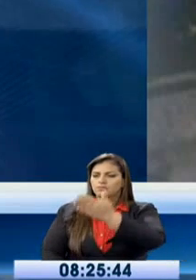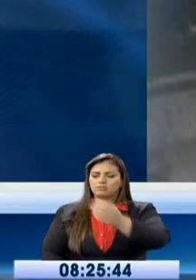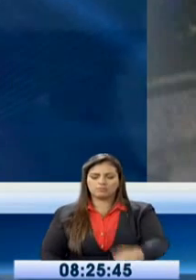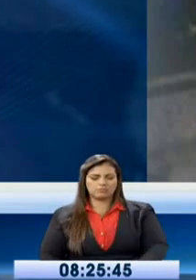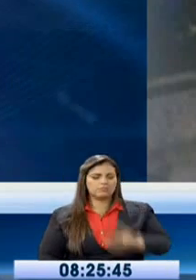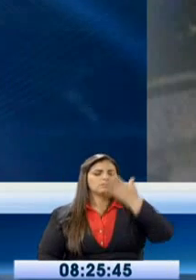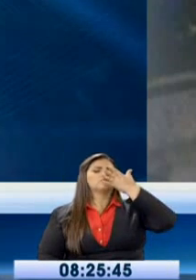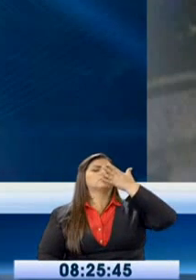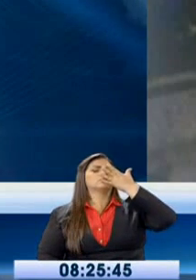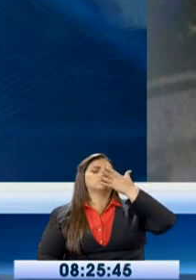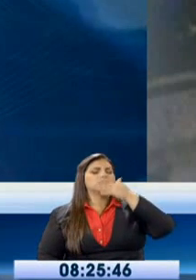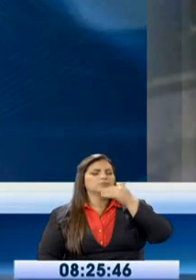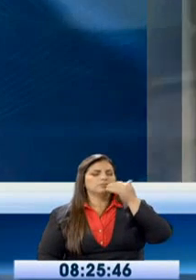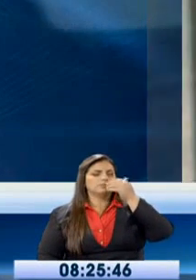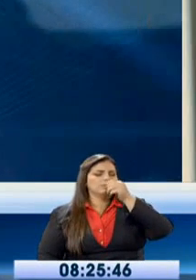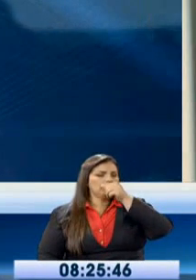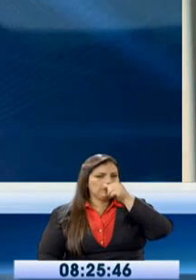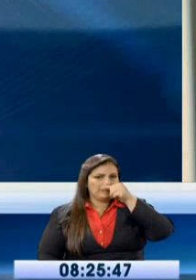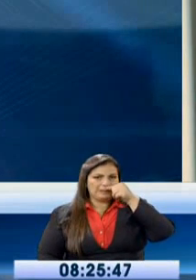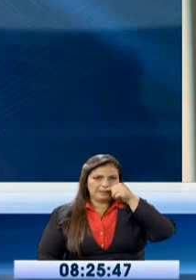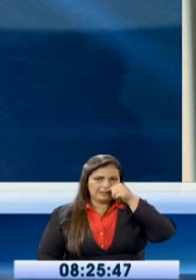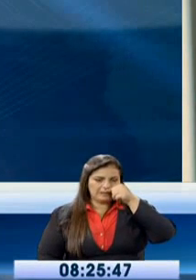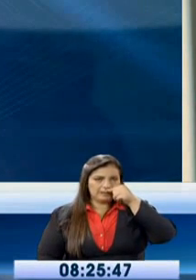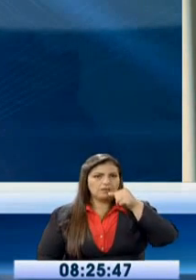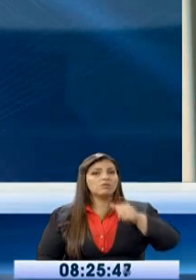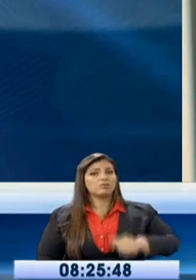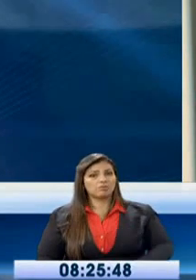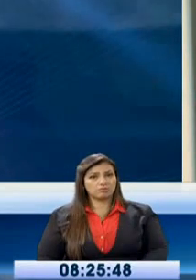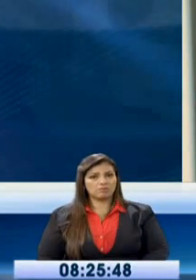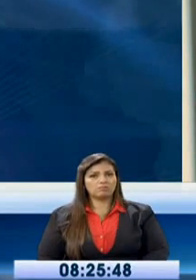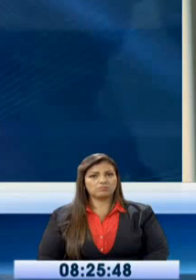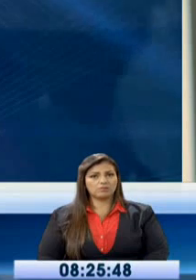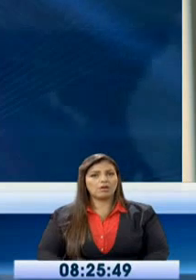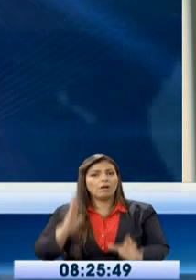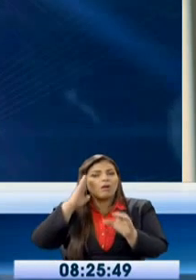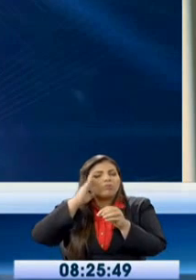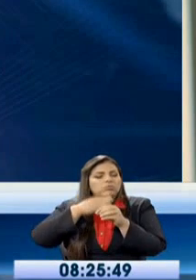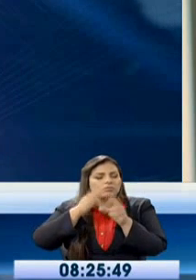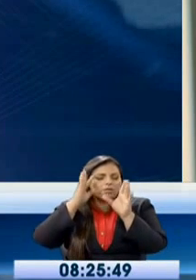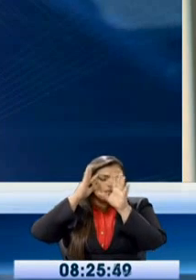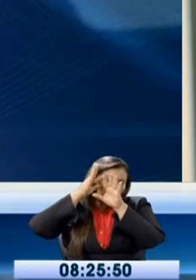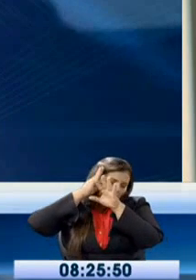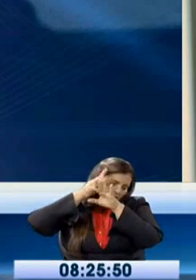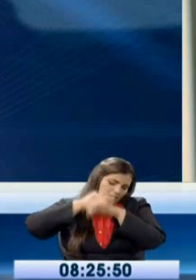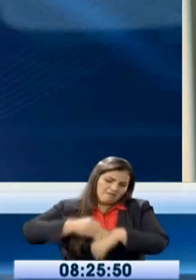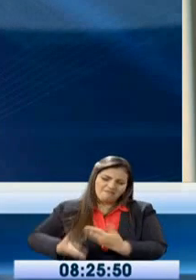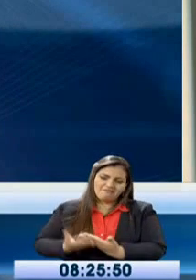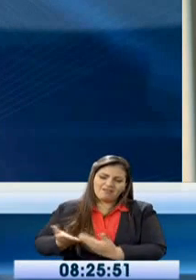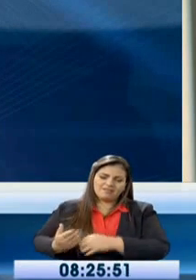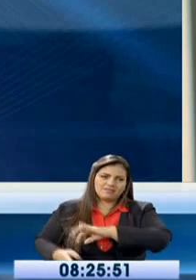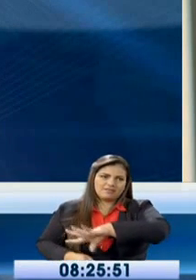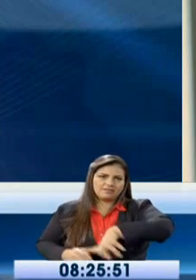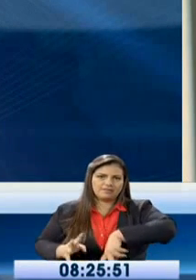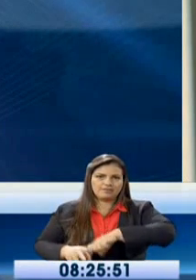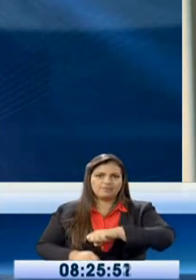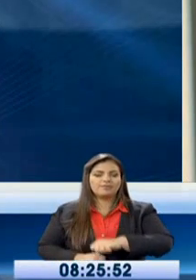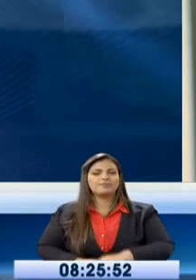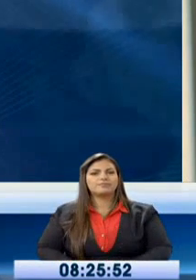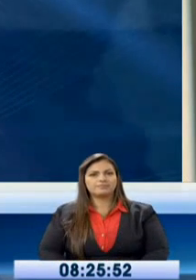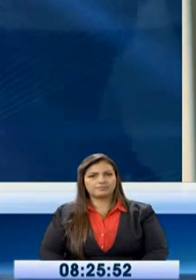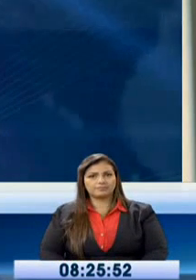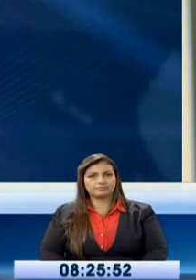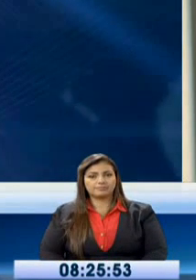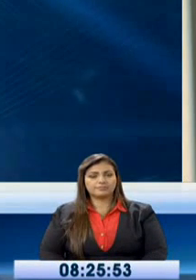él narra que pudo perseguirlos hasta cuando se internan por el sector del Recreo en Durán. Claro que sí. Y ahí parece que la droga comienza a